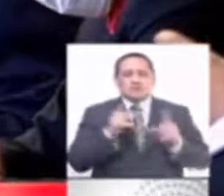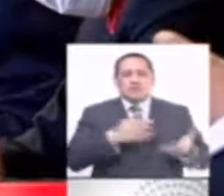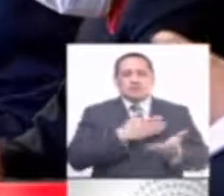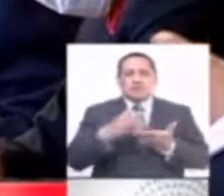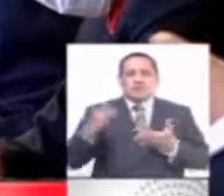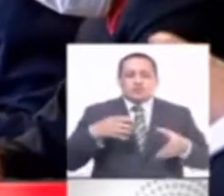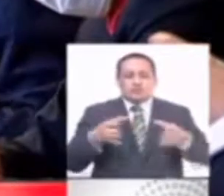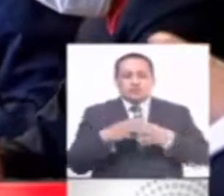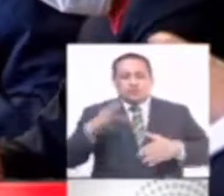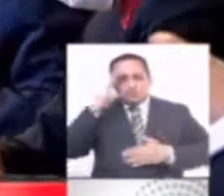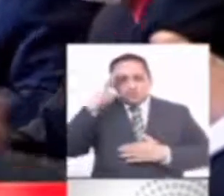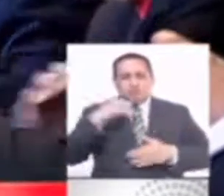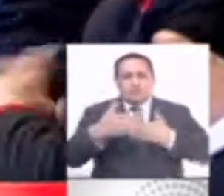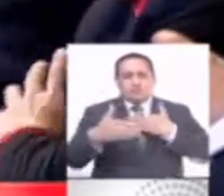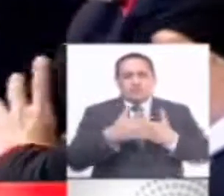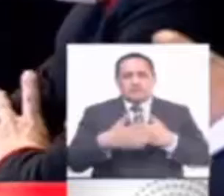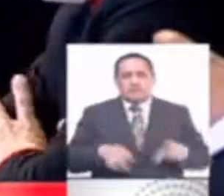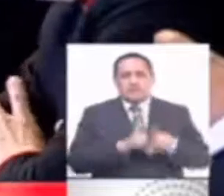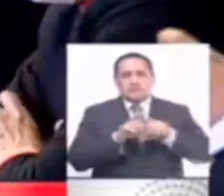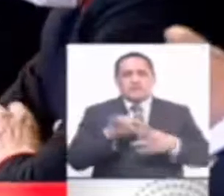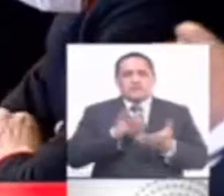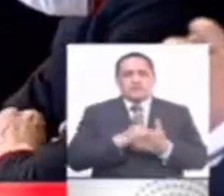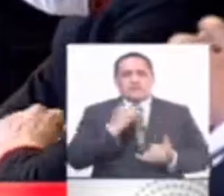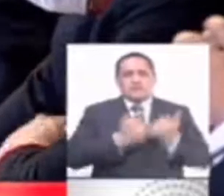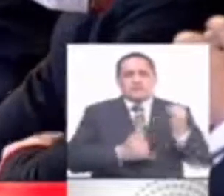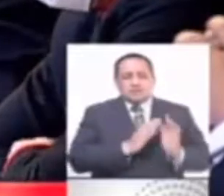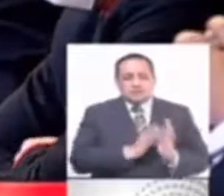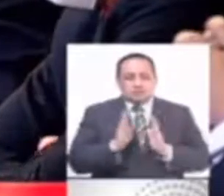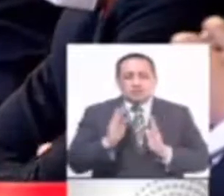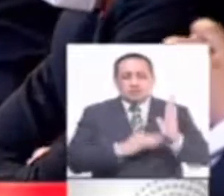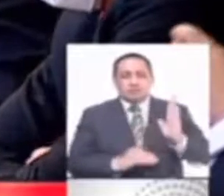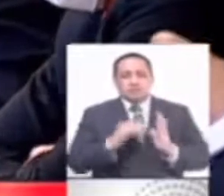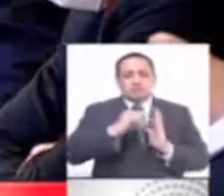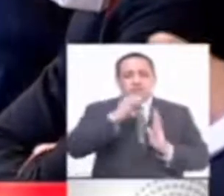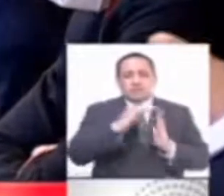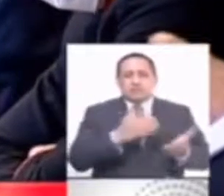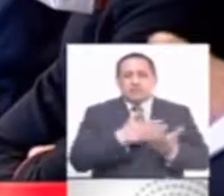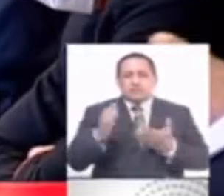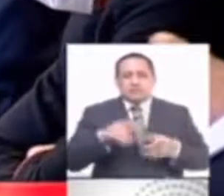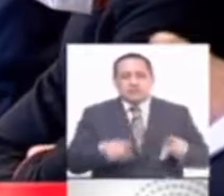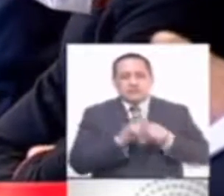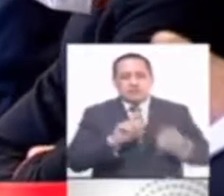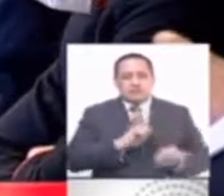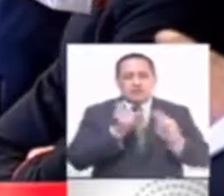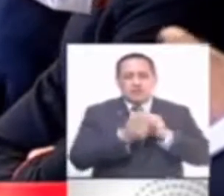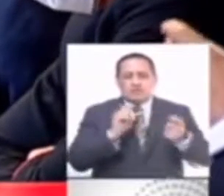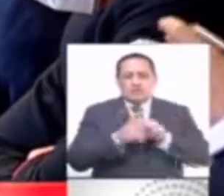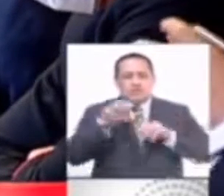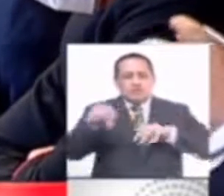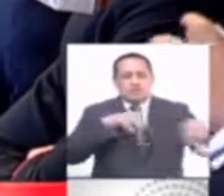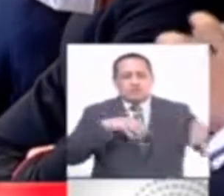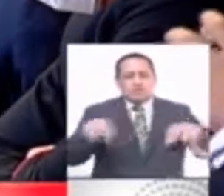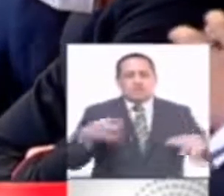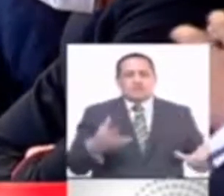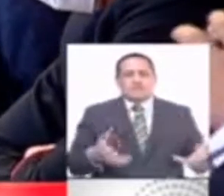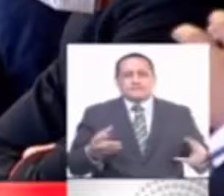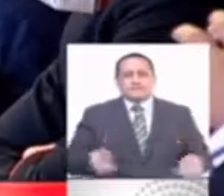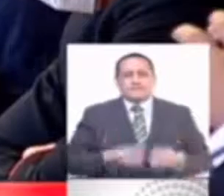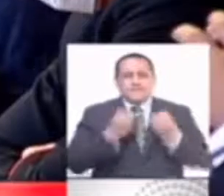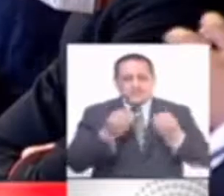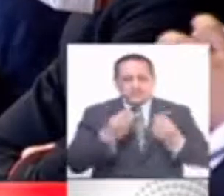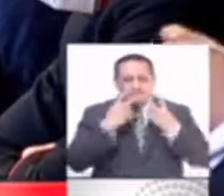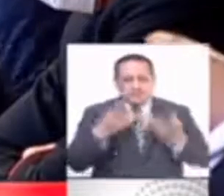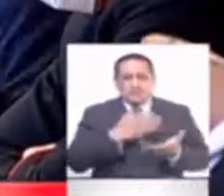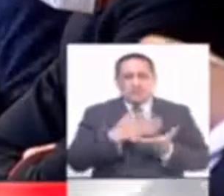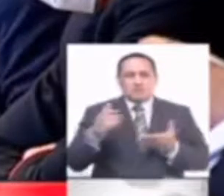a los comandantes generales cuando estamos en el momento que se termine el proceso de ascenso, vienen los pases de retiro, promoción, vienen los cambios, colocación. ¿Cómo va a